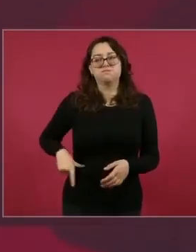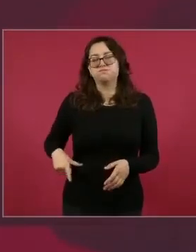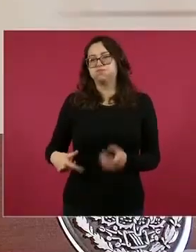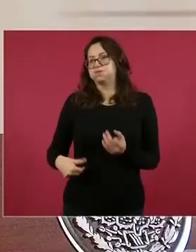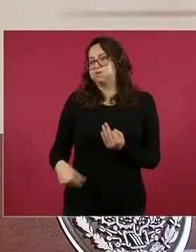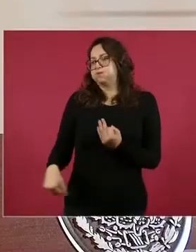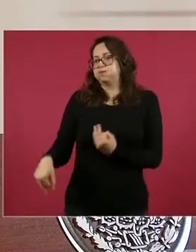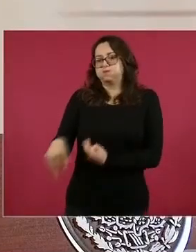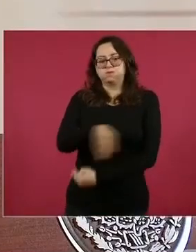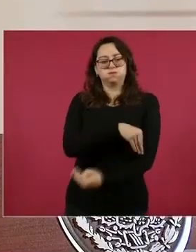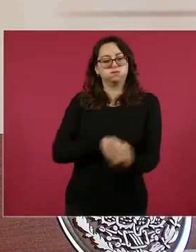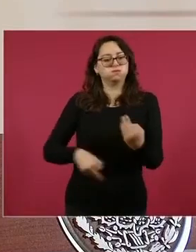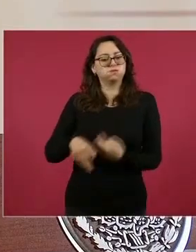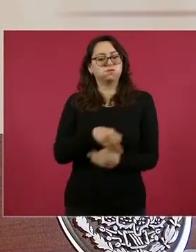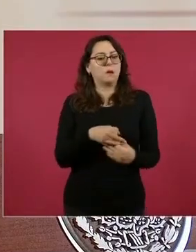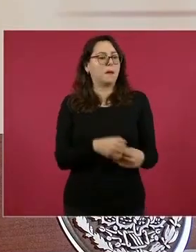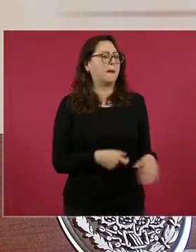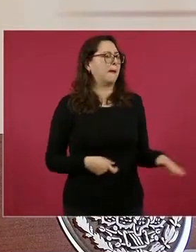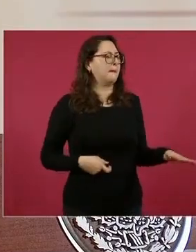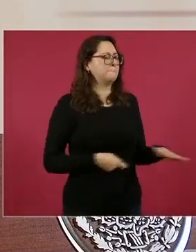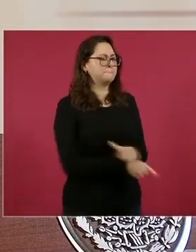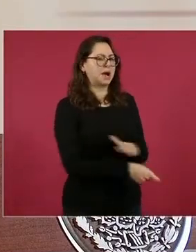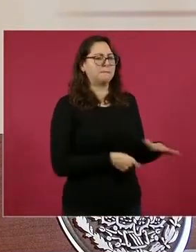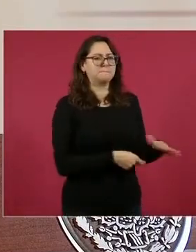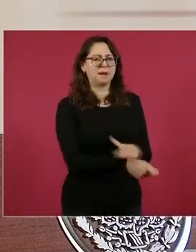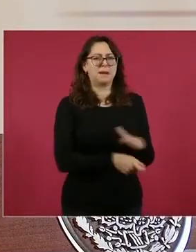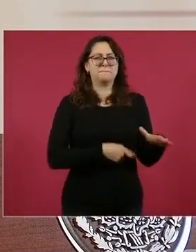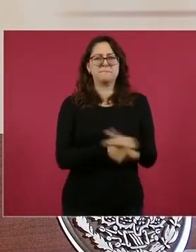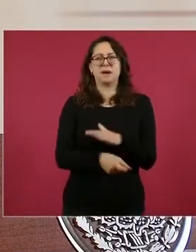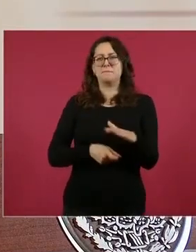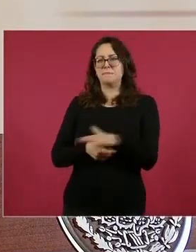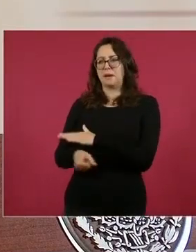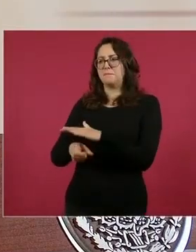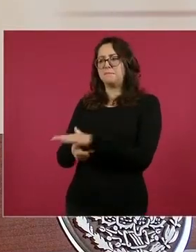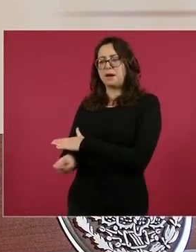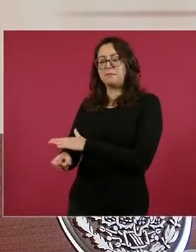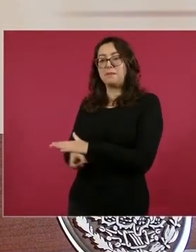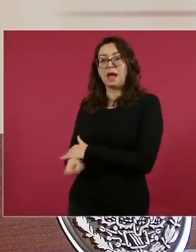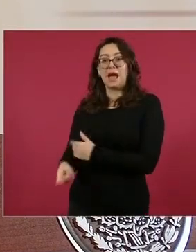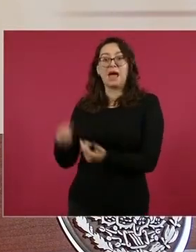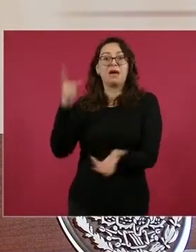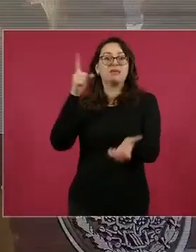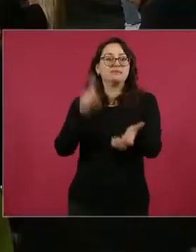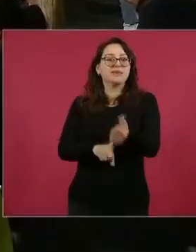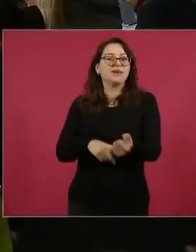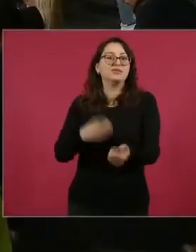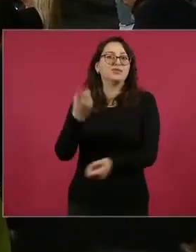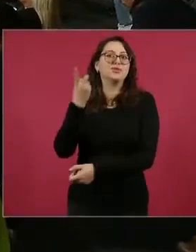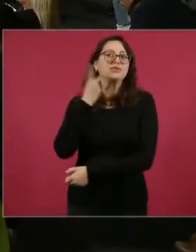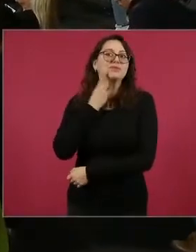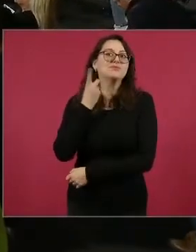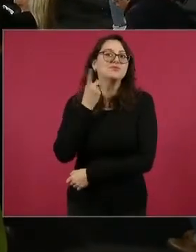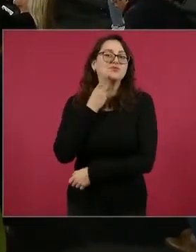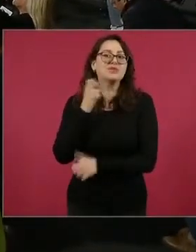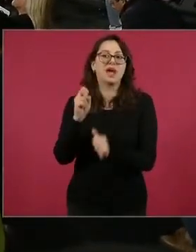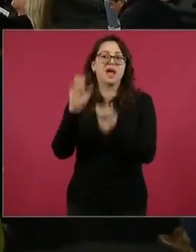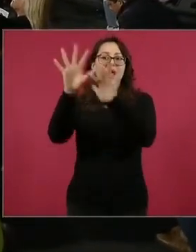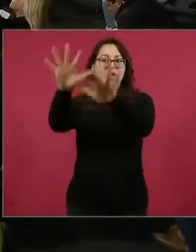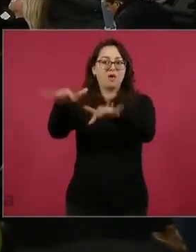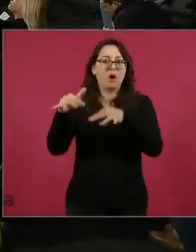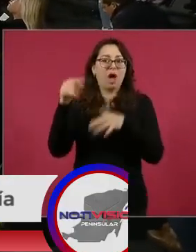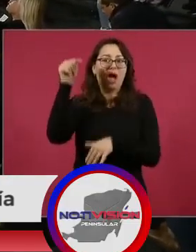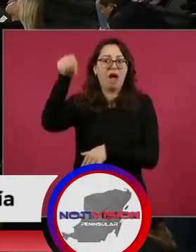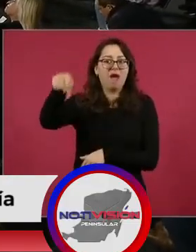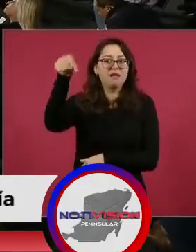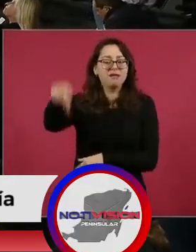El presidente de México, Andrés Manuel López Obrador, reveló hoy en la mañanera dos detalles sobre la inauguración del Aeropuerto